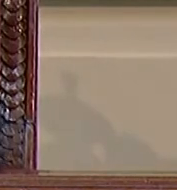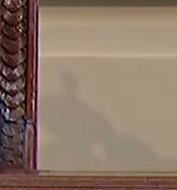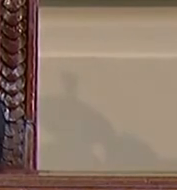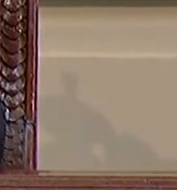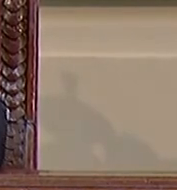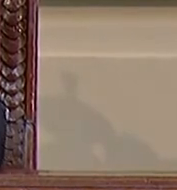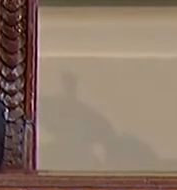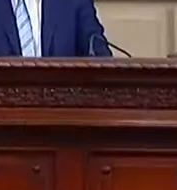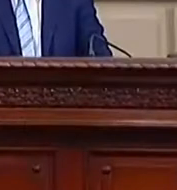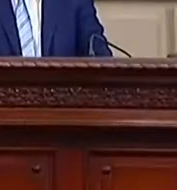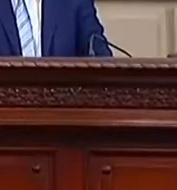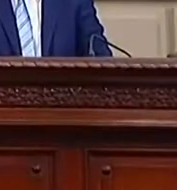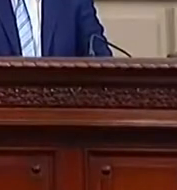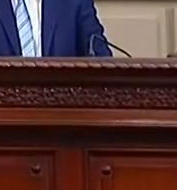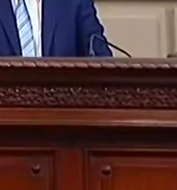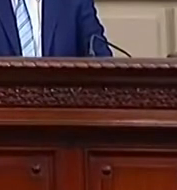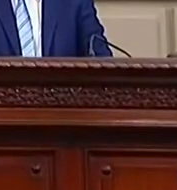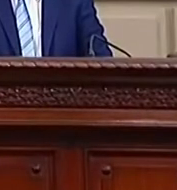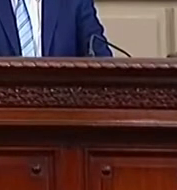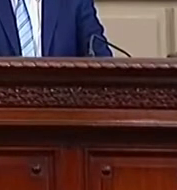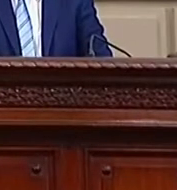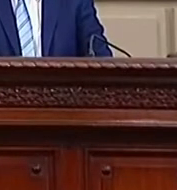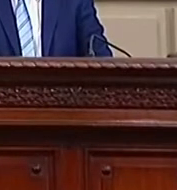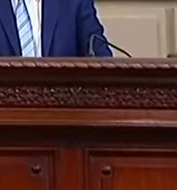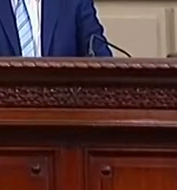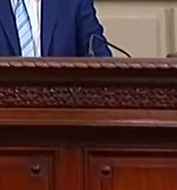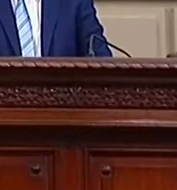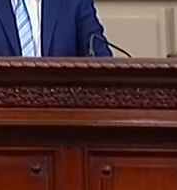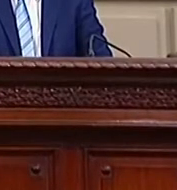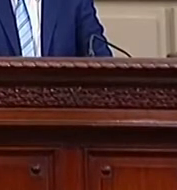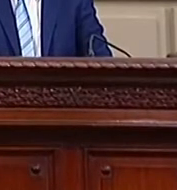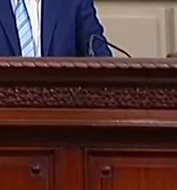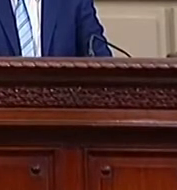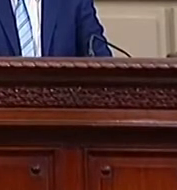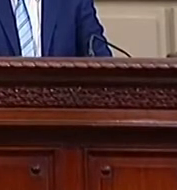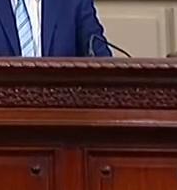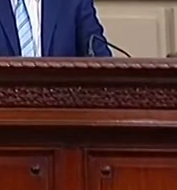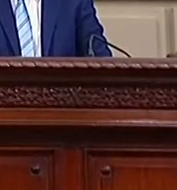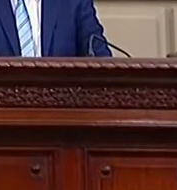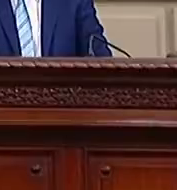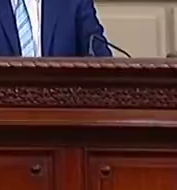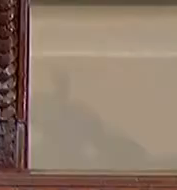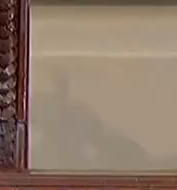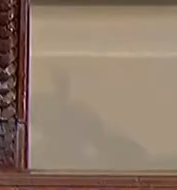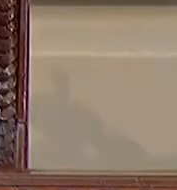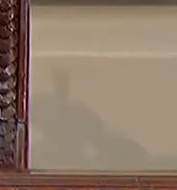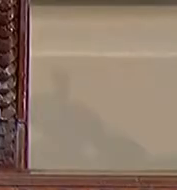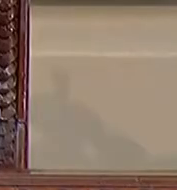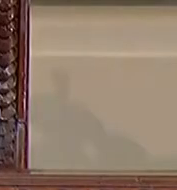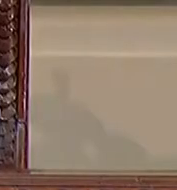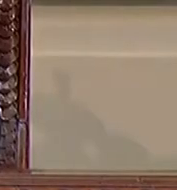aquí mismo al lado mío debería estar sentado a quien me antes se diera en el cargo